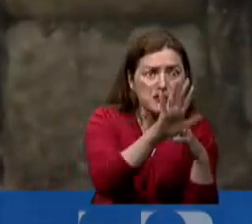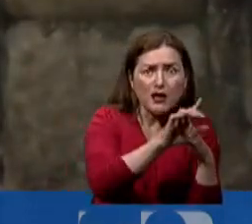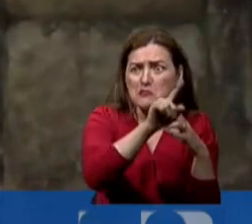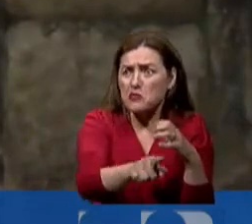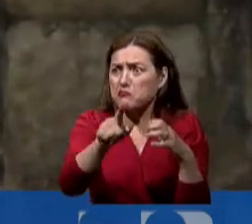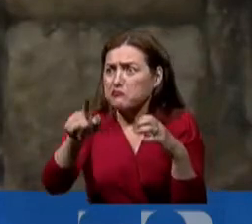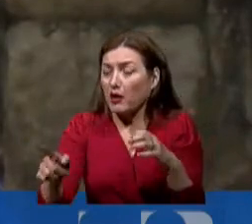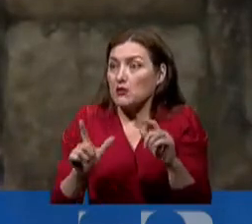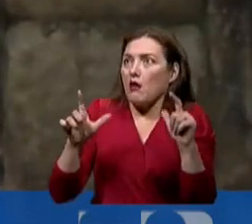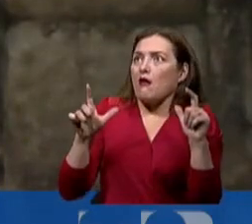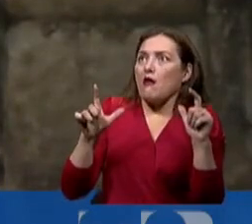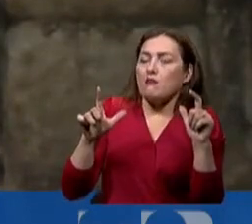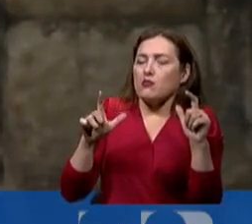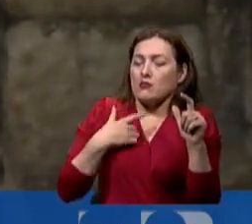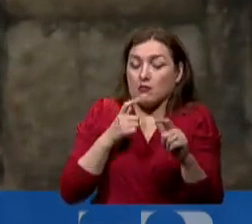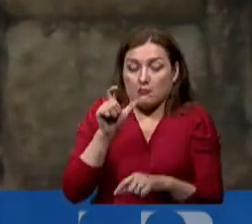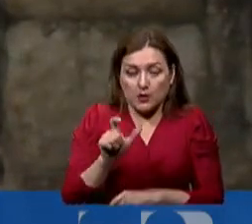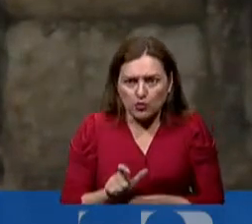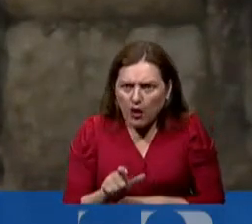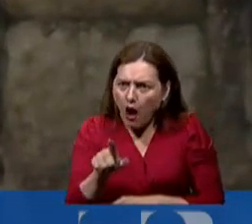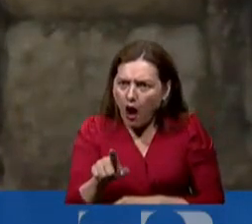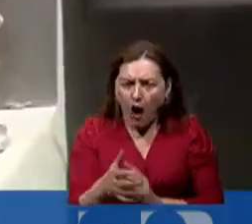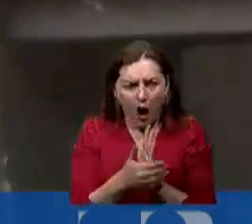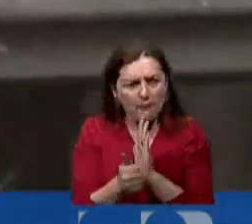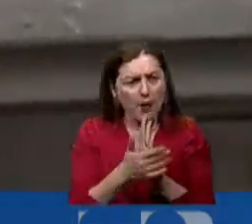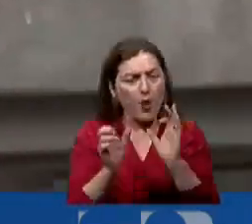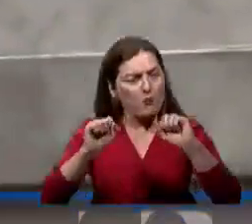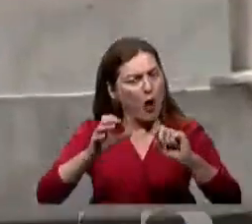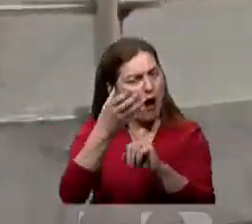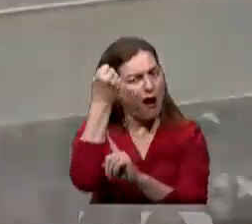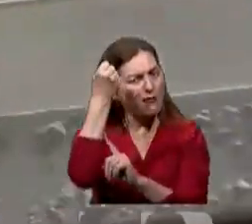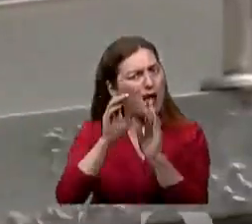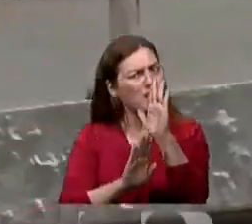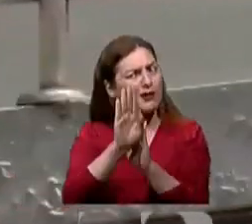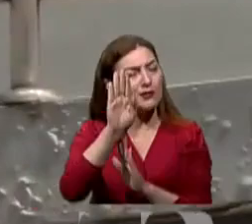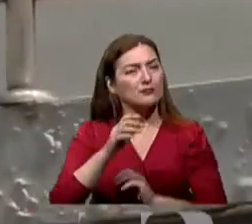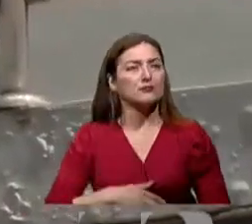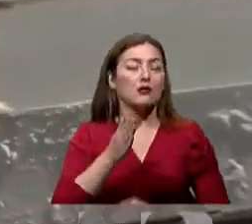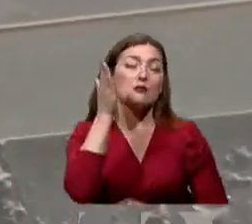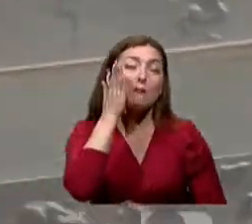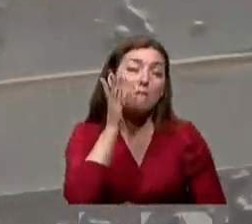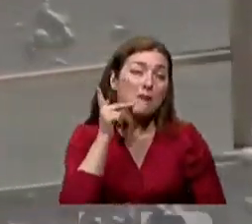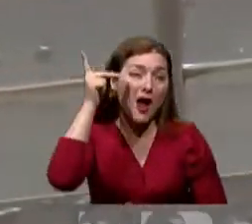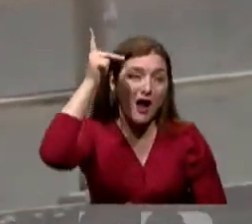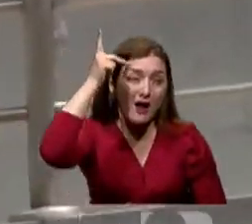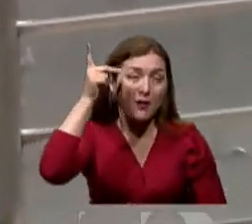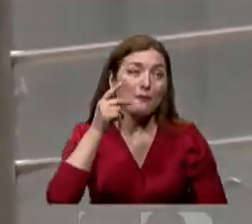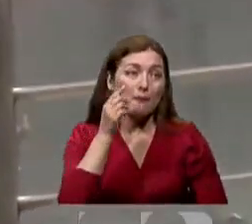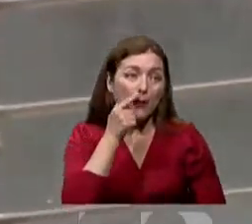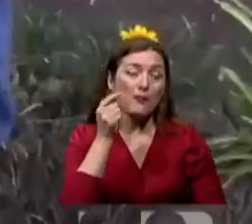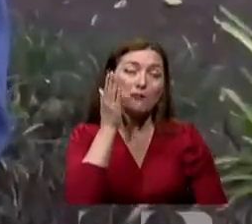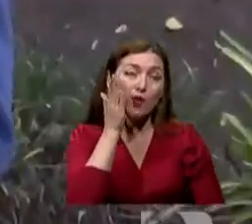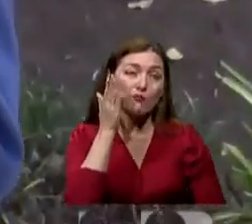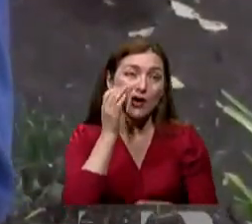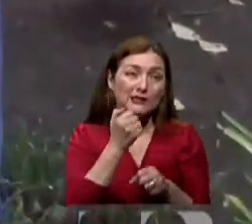una cosa que uno se da cuenta, el humano es capaz de hacer tantas cosas. El esfuerzo puesto por su madre y su padre, un obrero de la